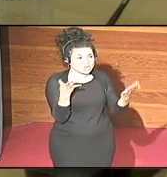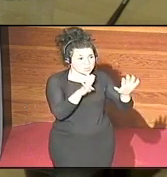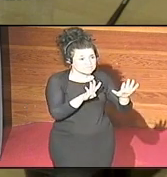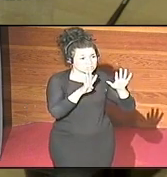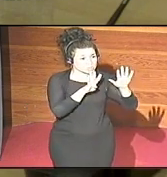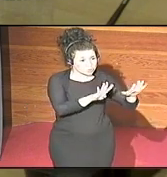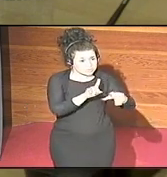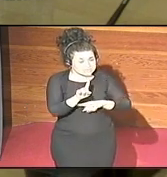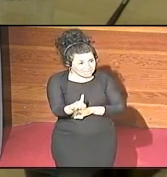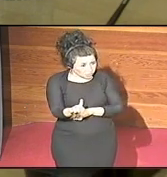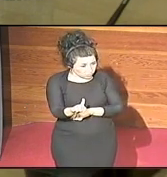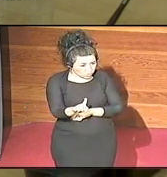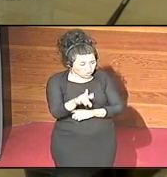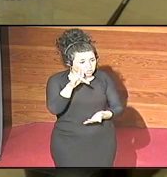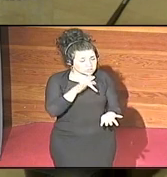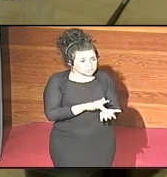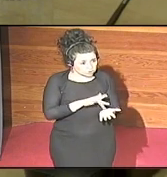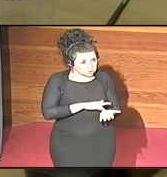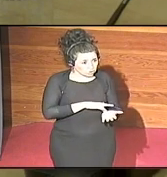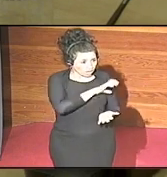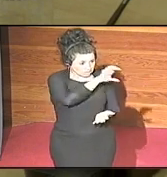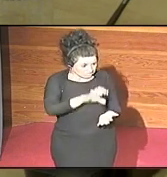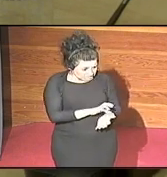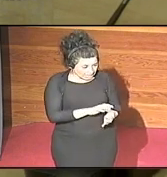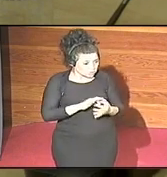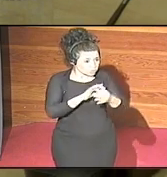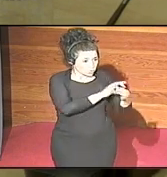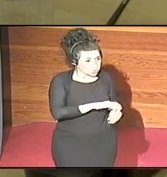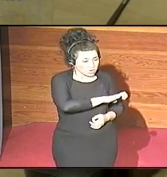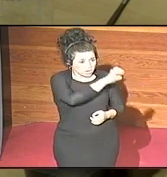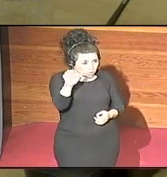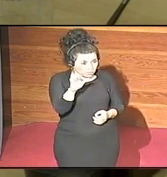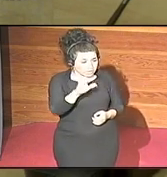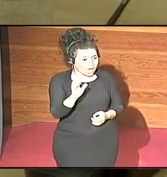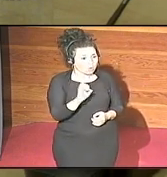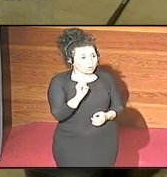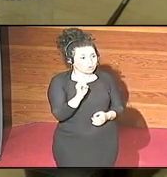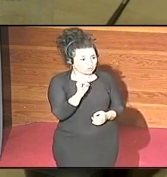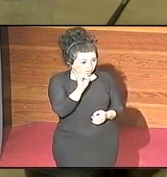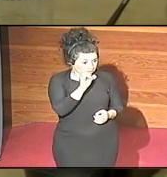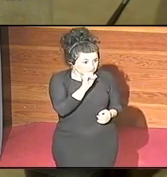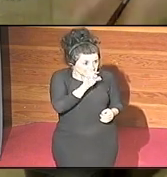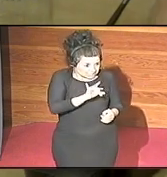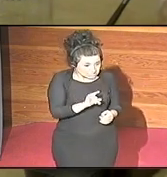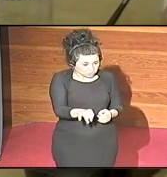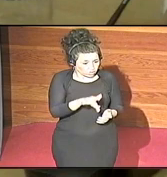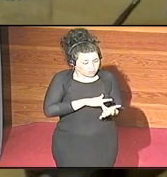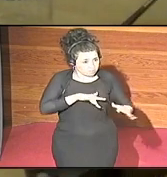militares de Estados miembros de la Unión Europea o de la OTAN, pero no de la OTAN como tal.